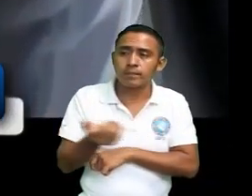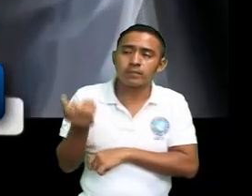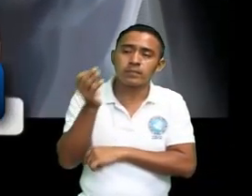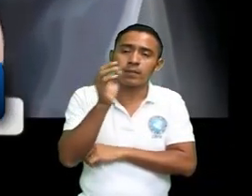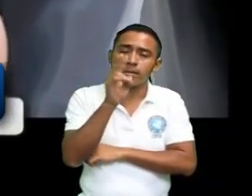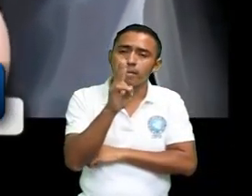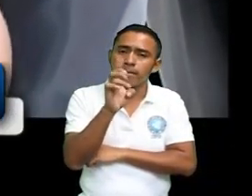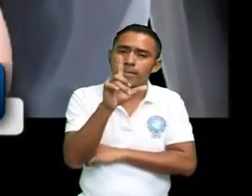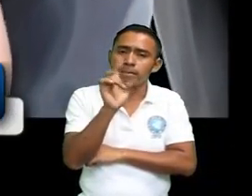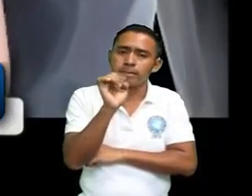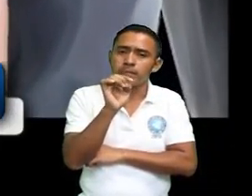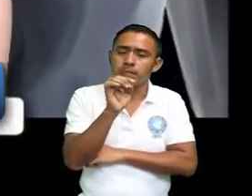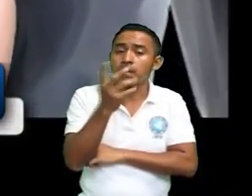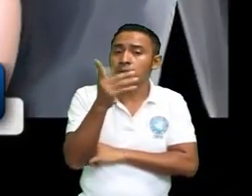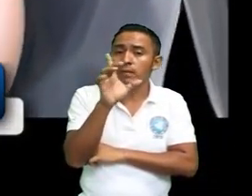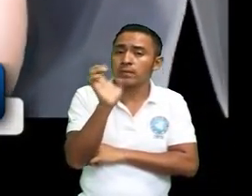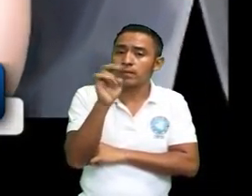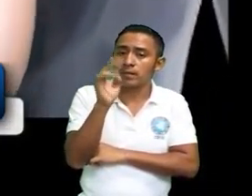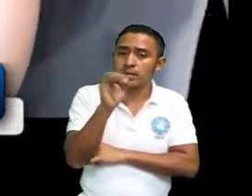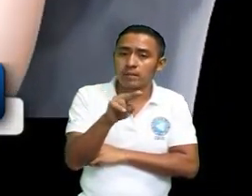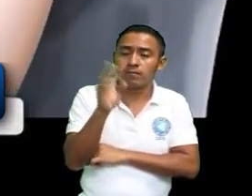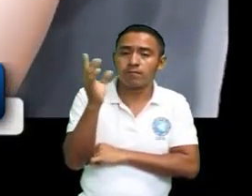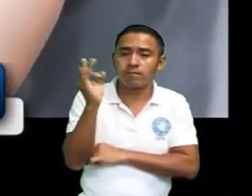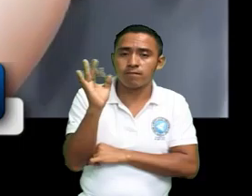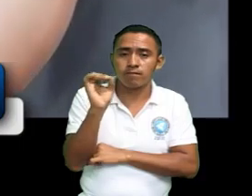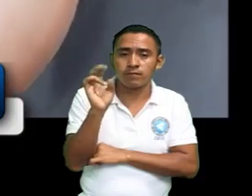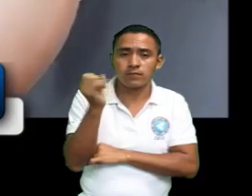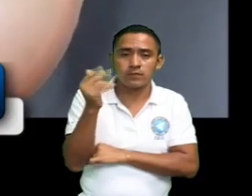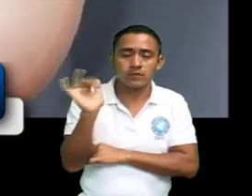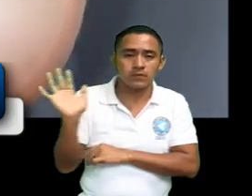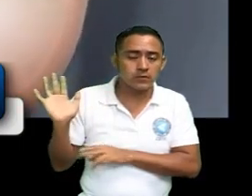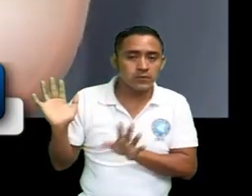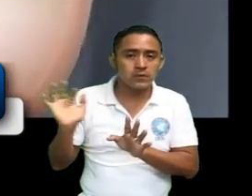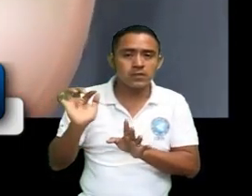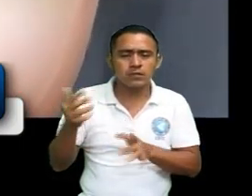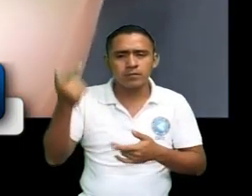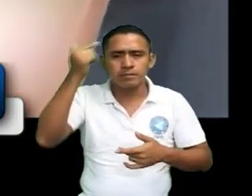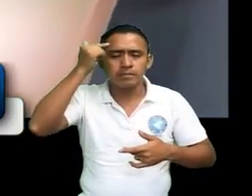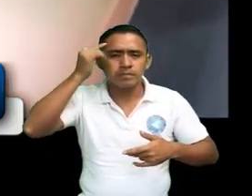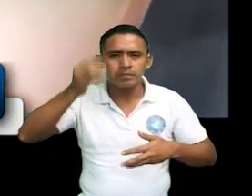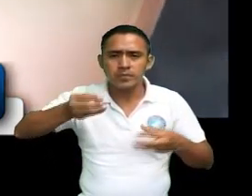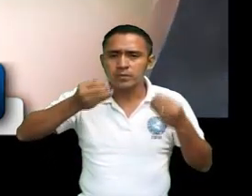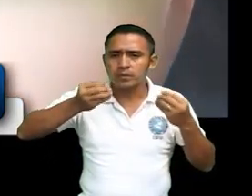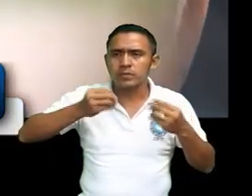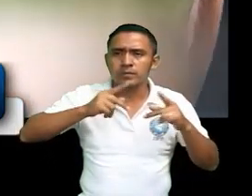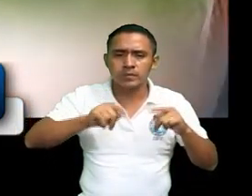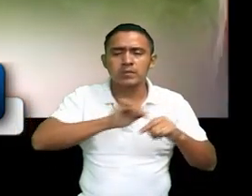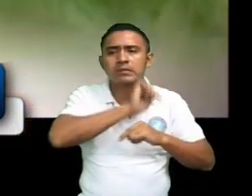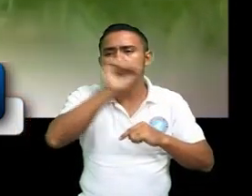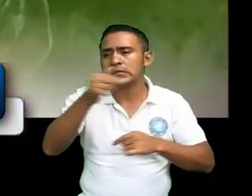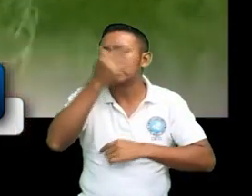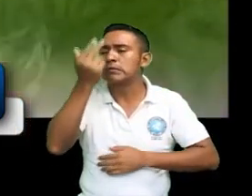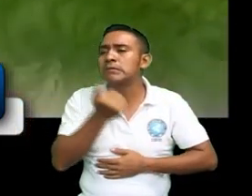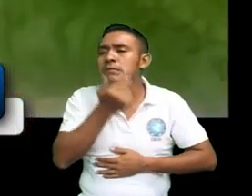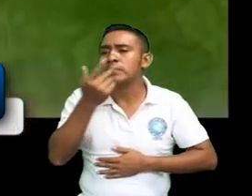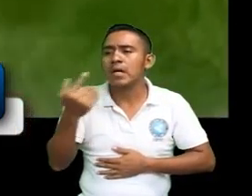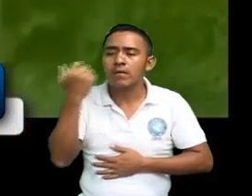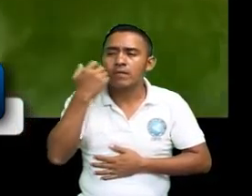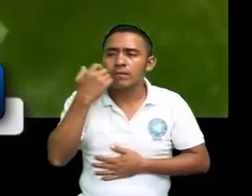es el Lenín Fonseca? Obviamente me imagino yo que hay muchas personas que llegan con